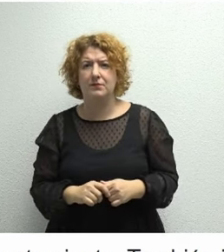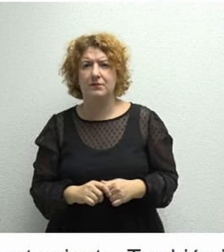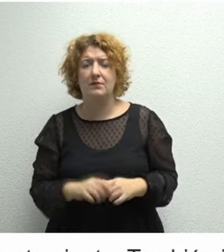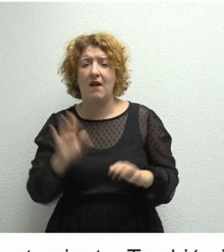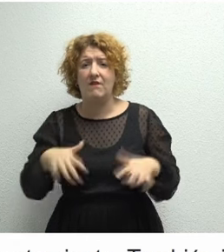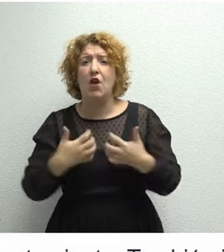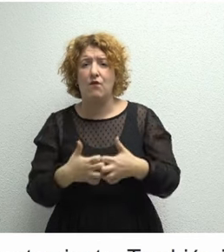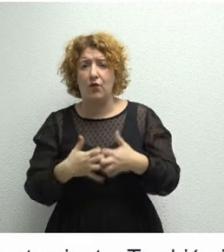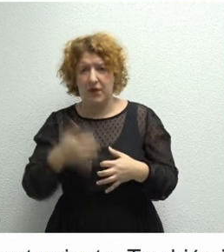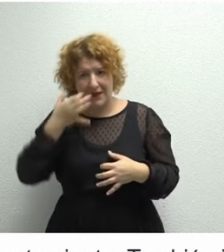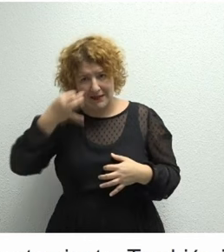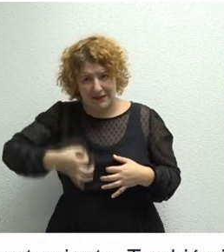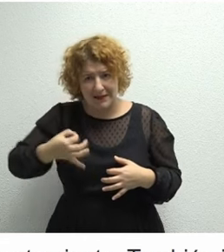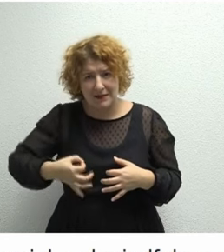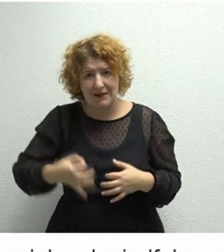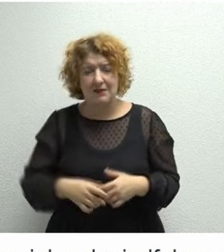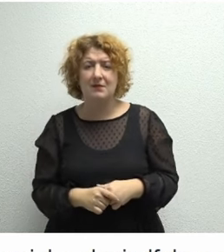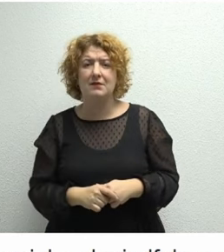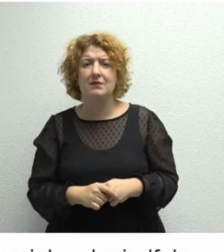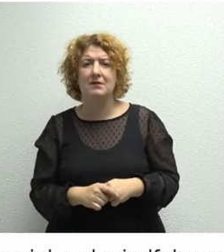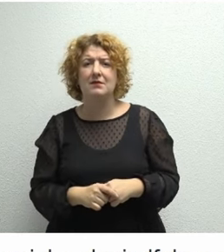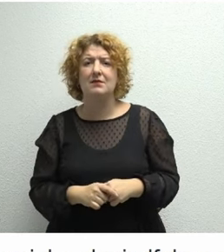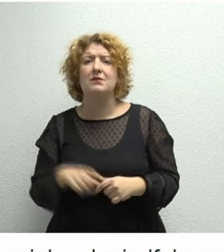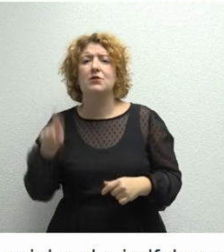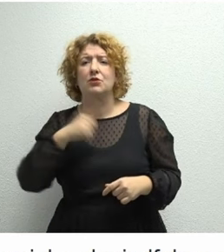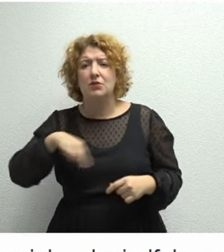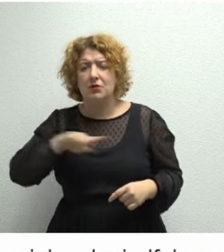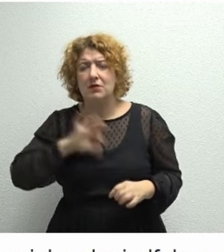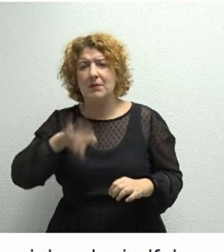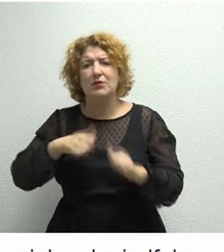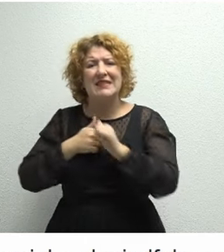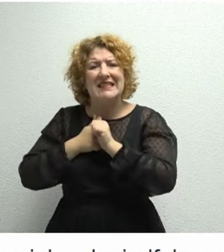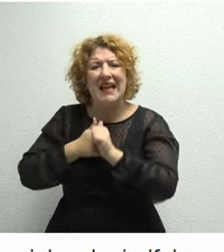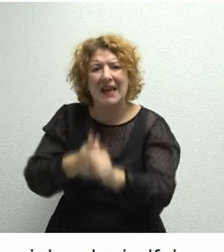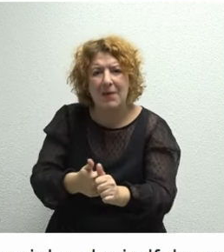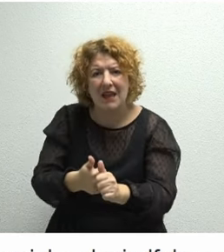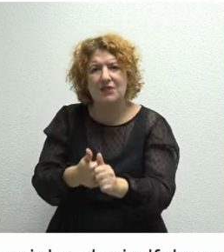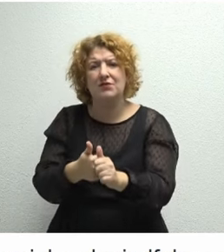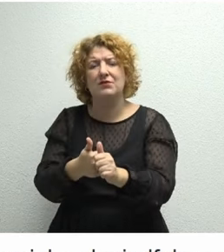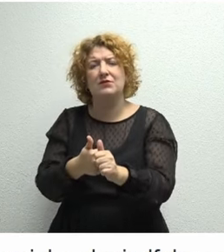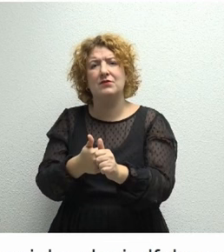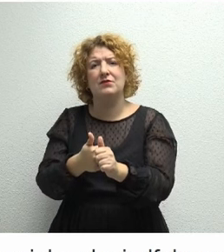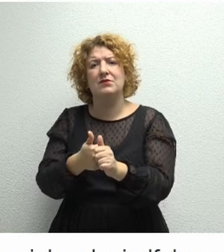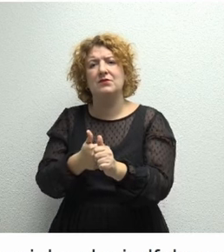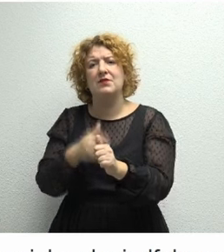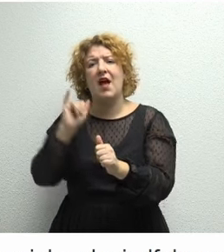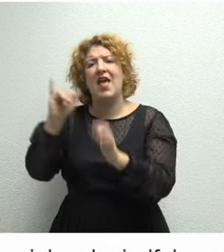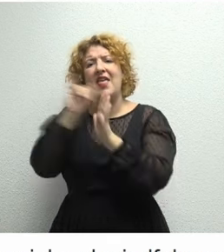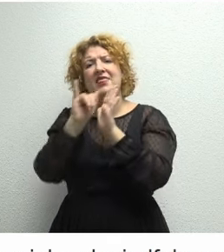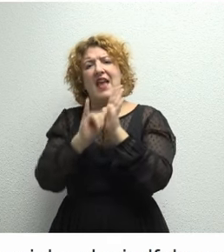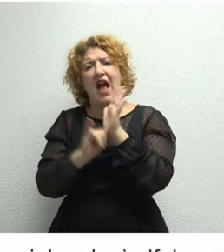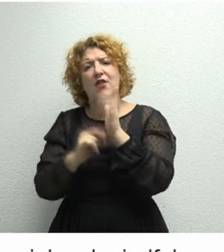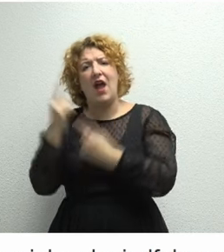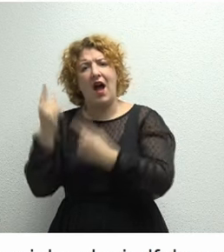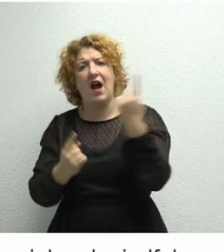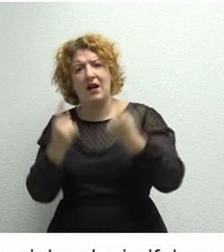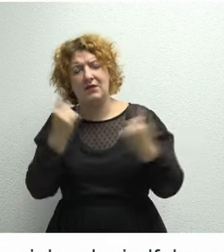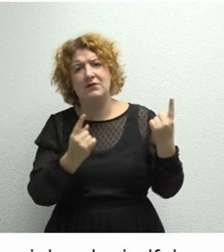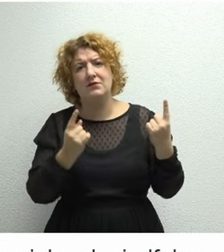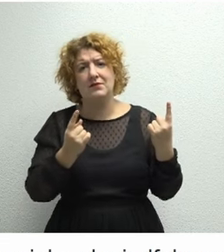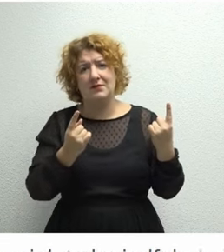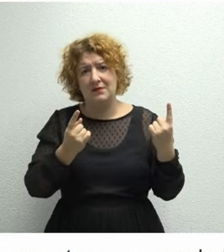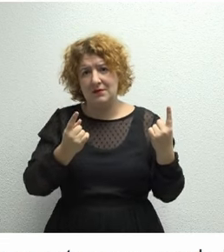lo que funciona realmente juntas también realizamos un seguimiento nos planteamos algunos indicadores y